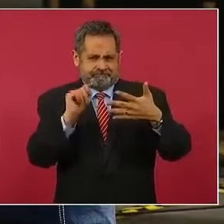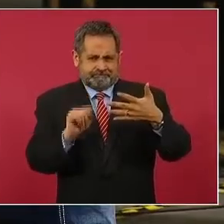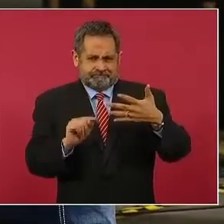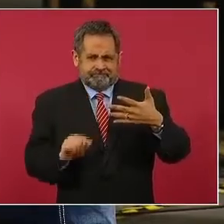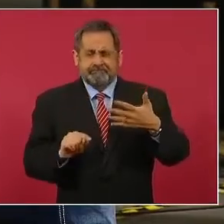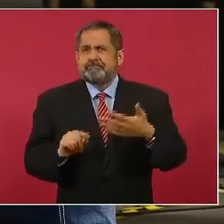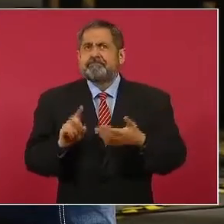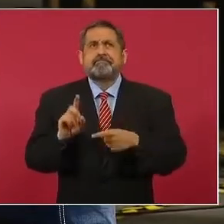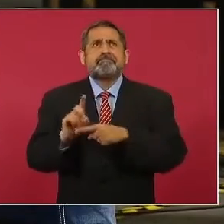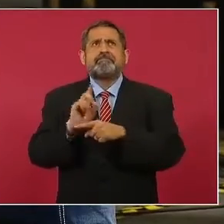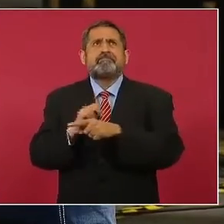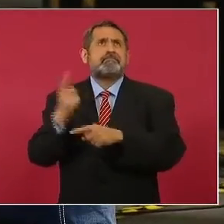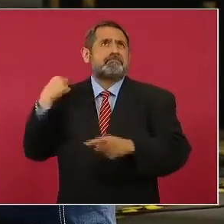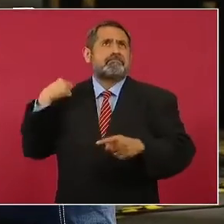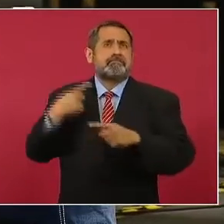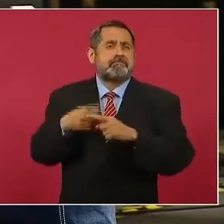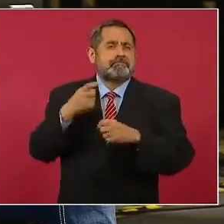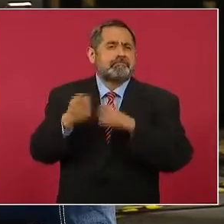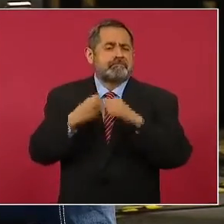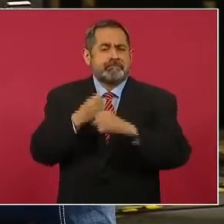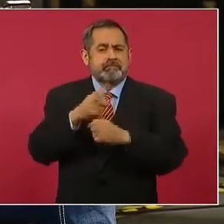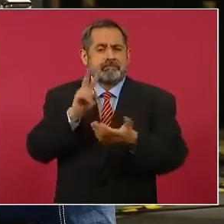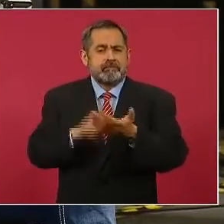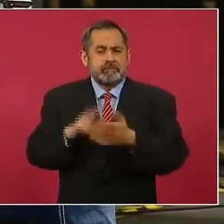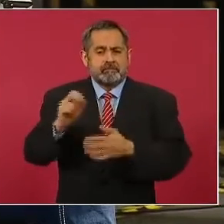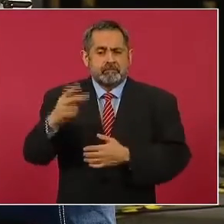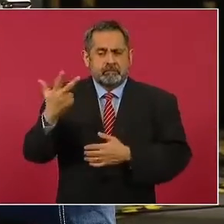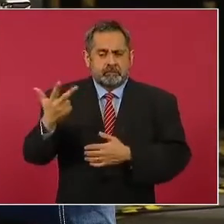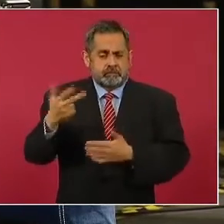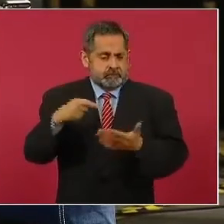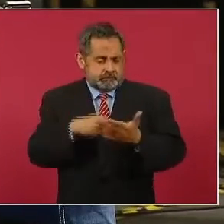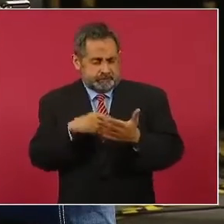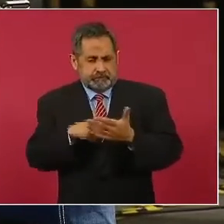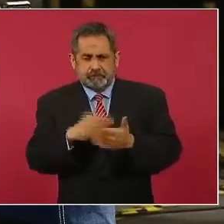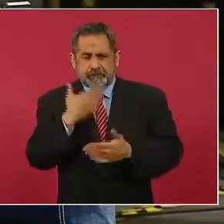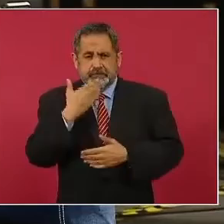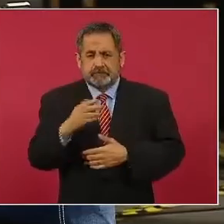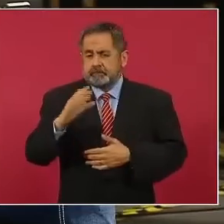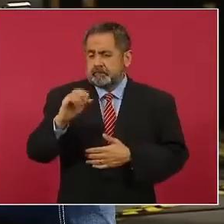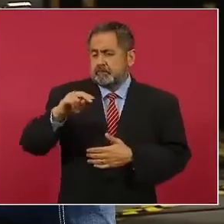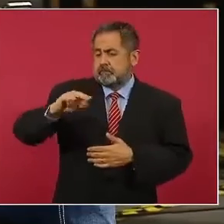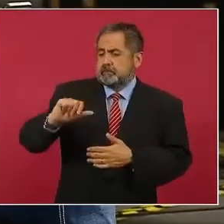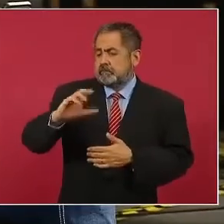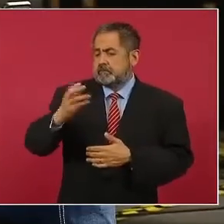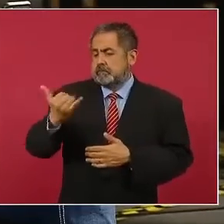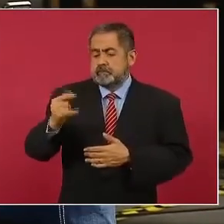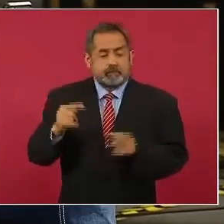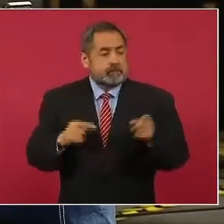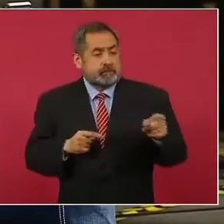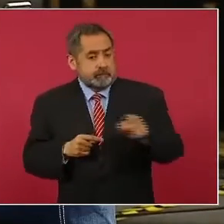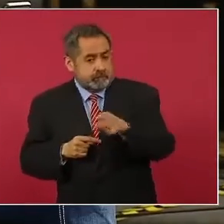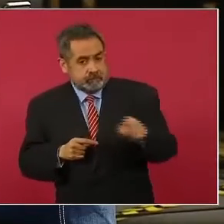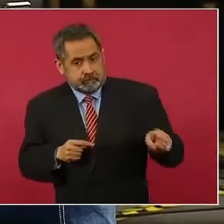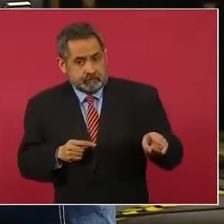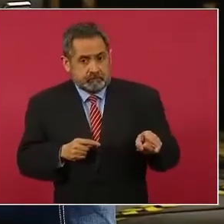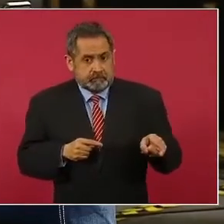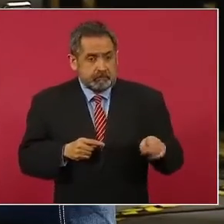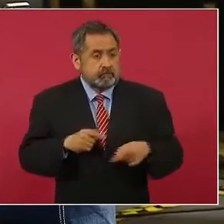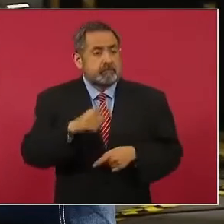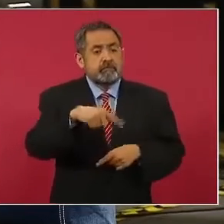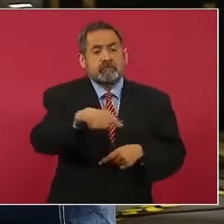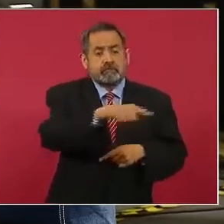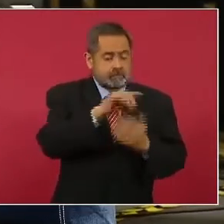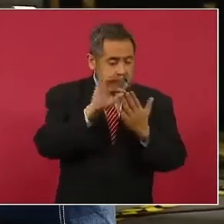desde 2008, en el cual pide el CONACYT a sus becarios que eviten